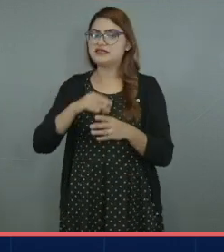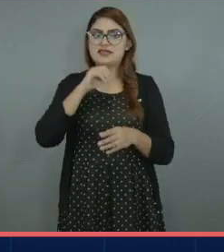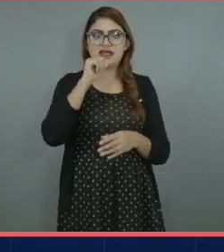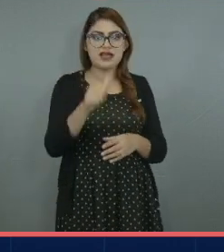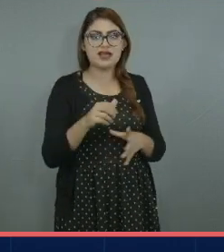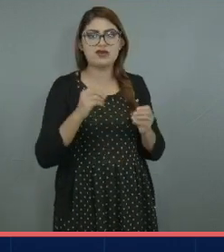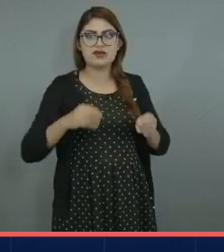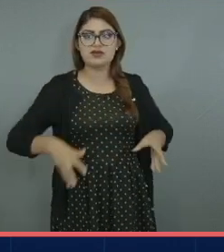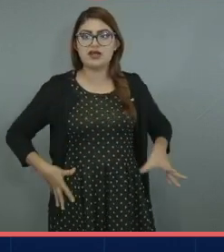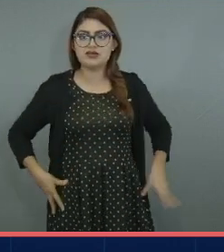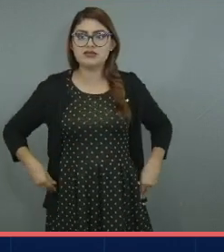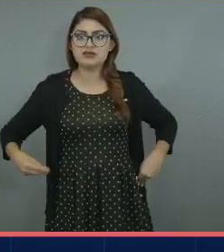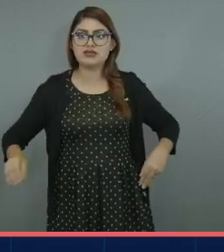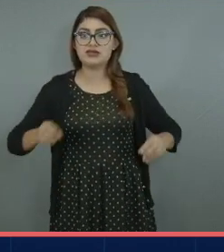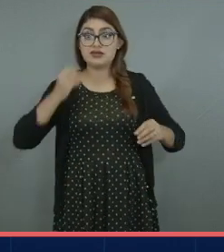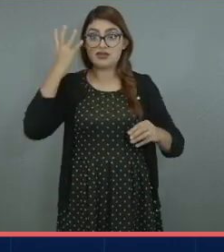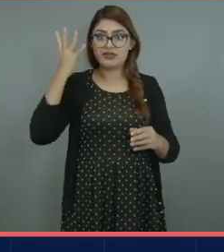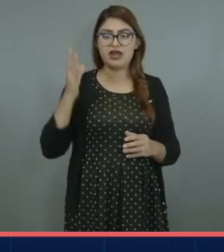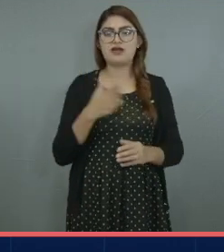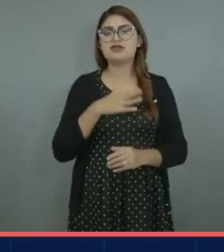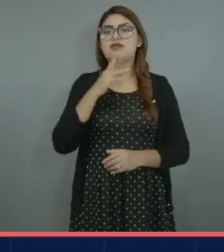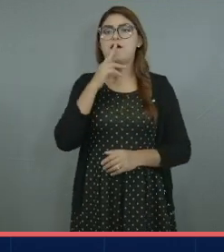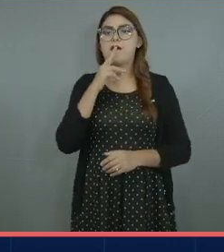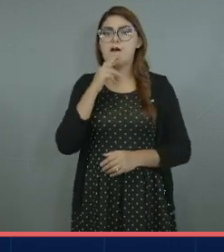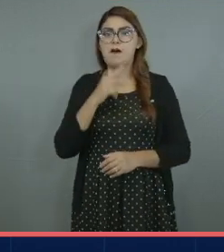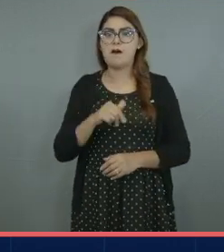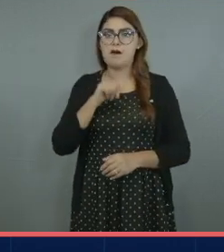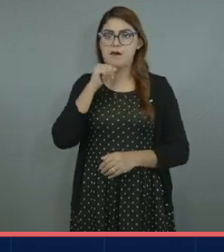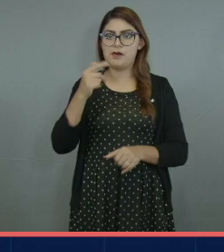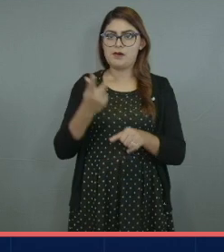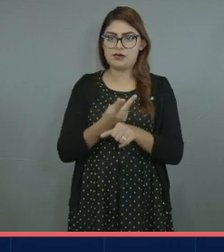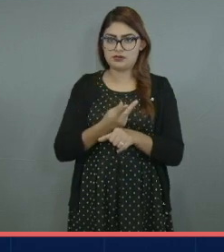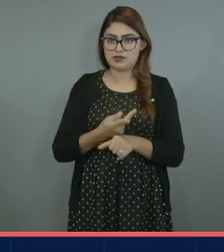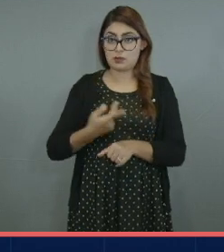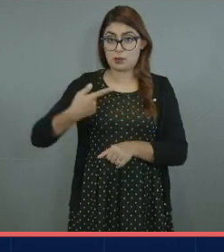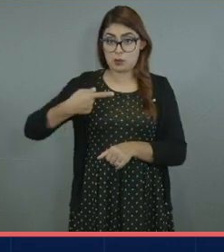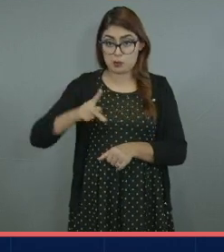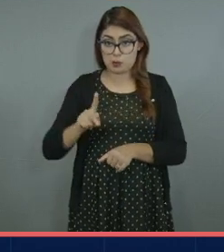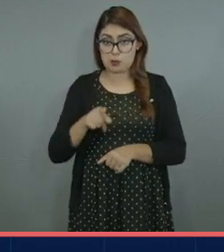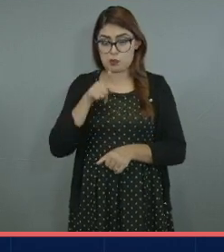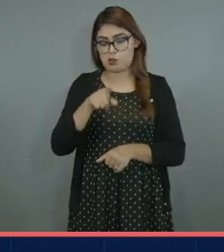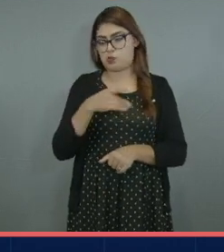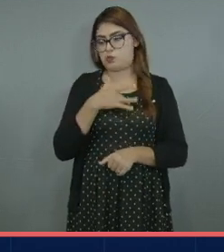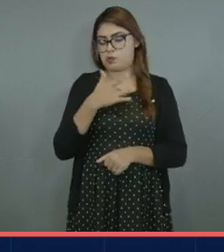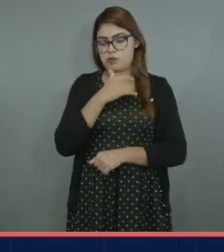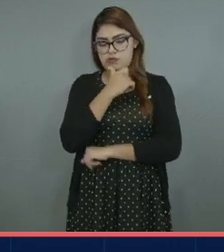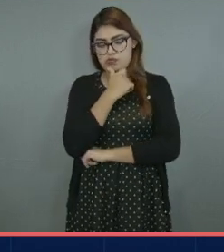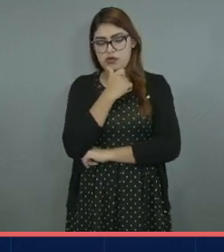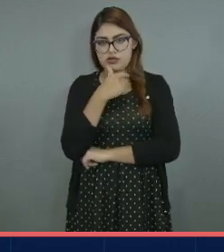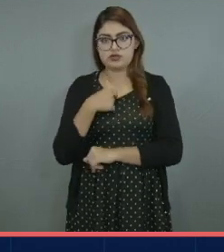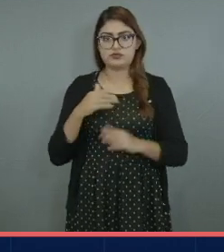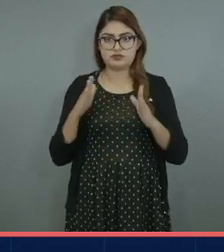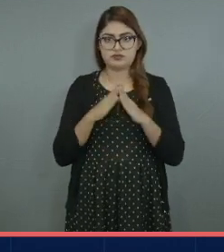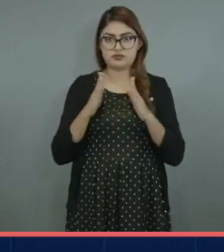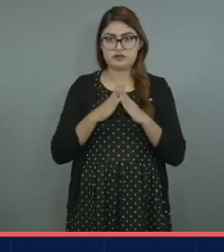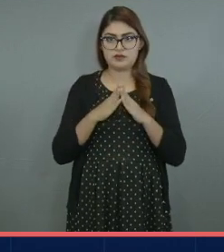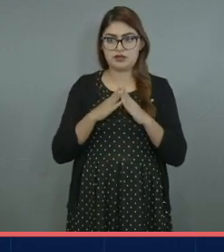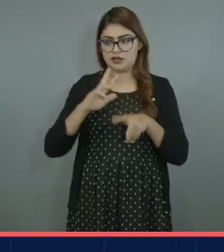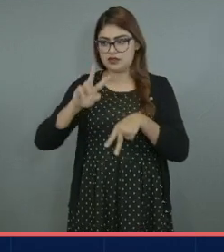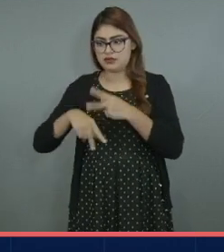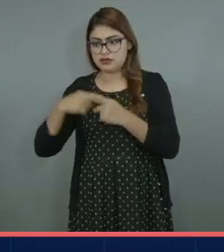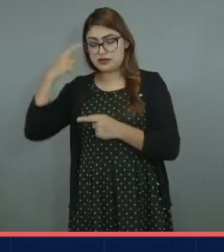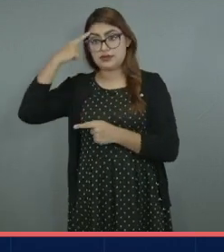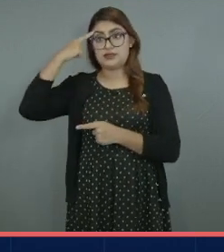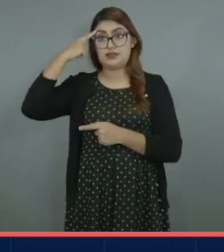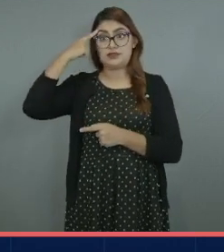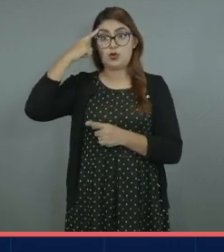del bolsillo también ya se me olvidó, no te preocupes, no pasa absolutamente nada. Llegas a casa y te tienes que acordar que por